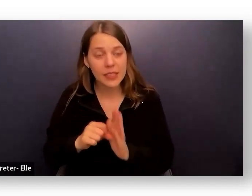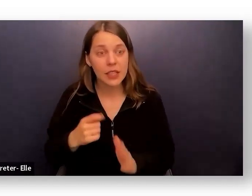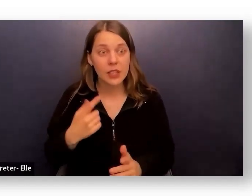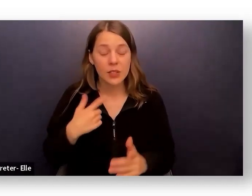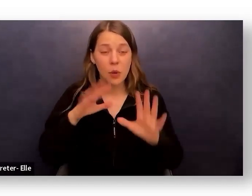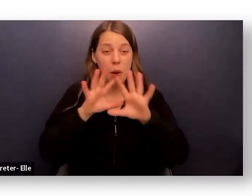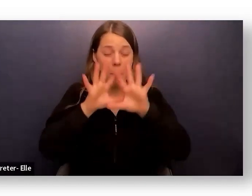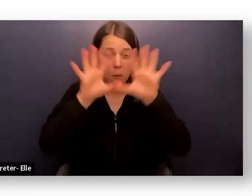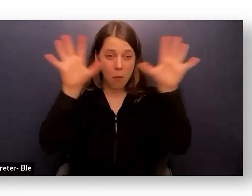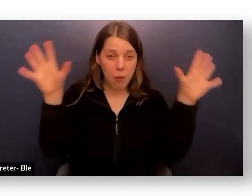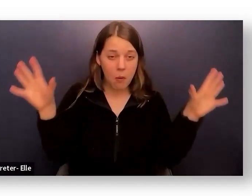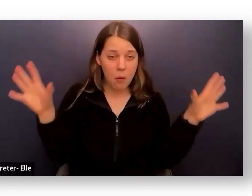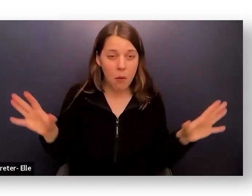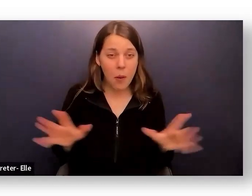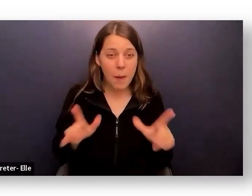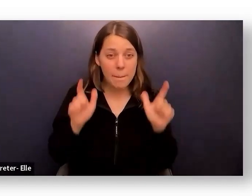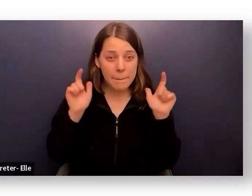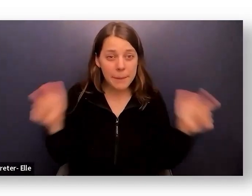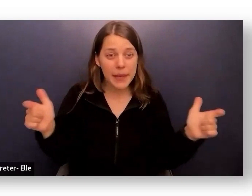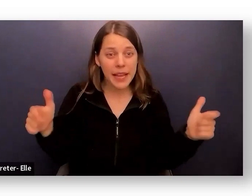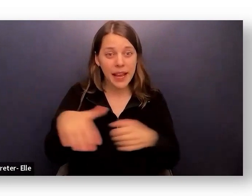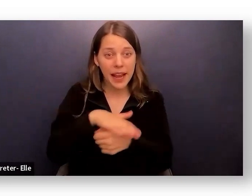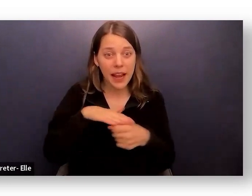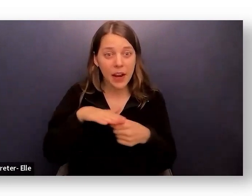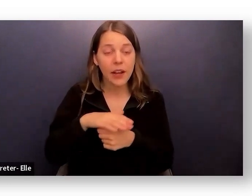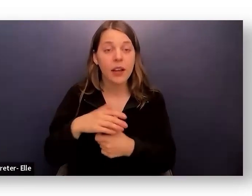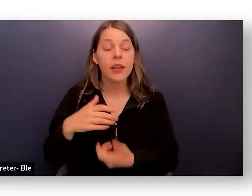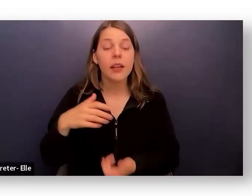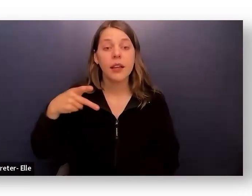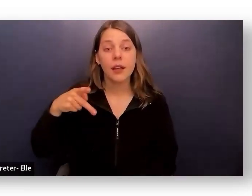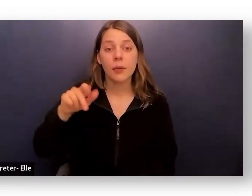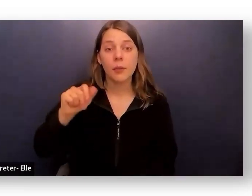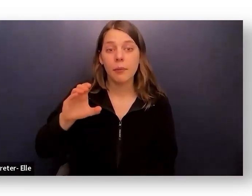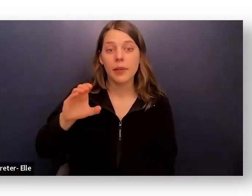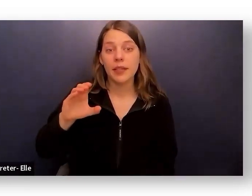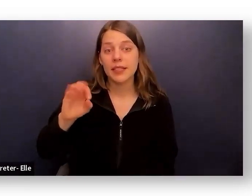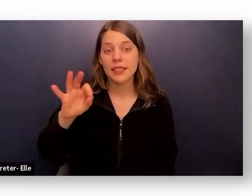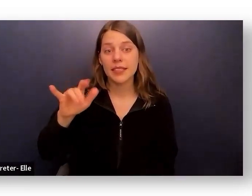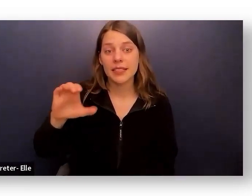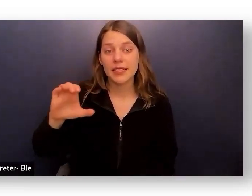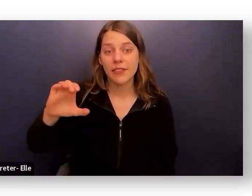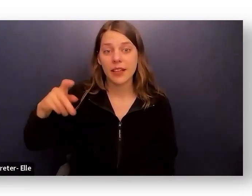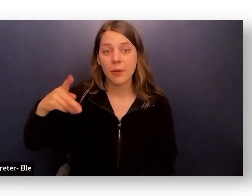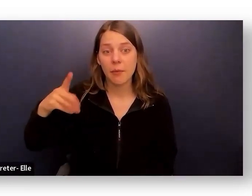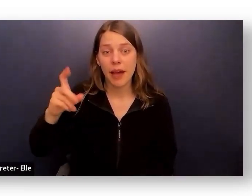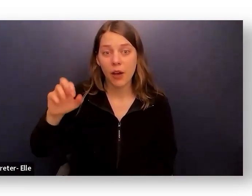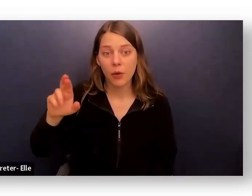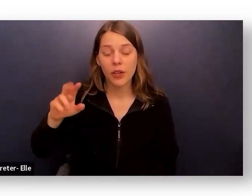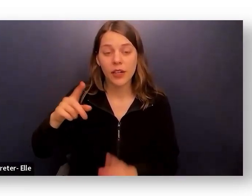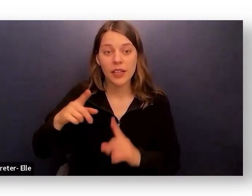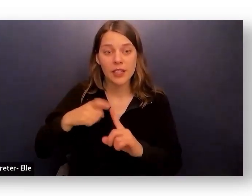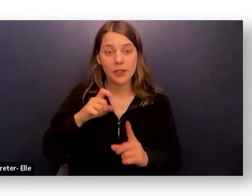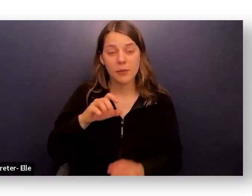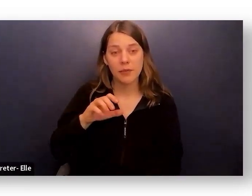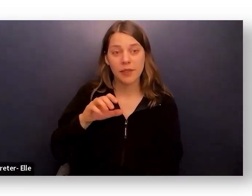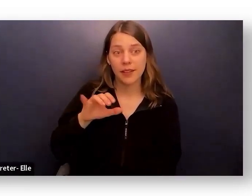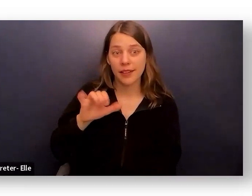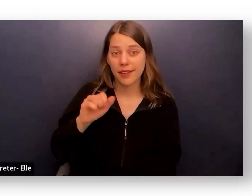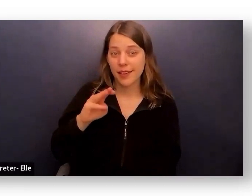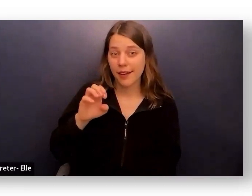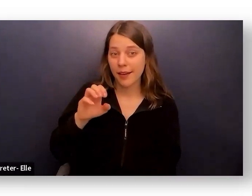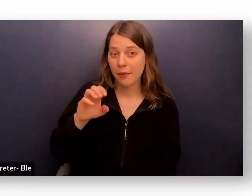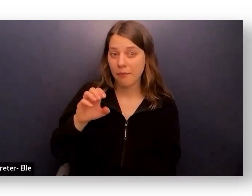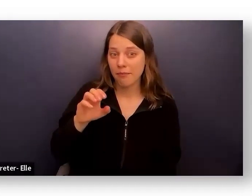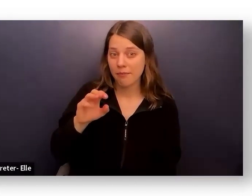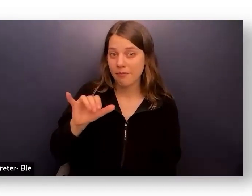5 otros estados y estamos cubriendo un territorio bien grande. Pacific Power está de Pacific Power de Yakima hasta el